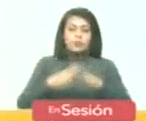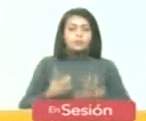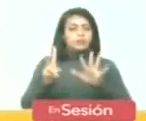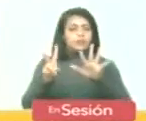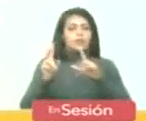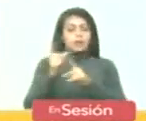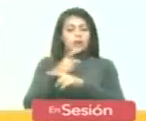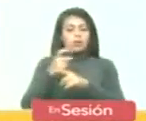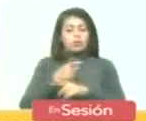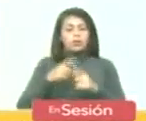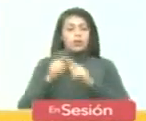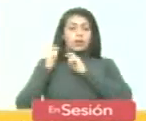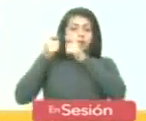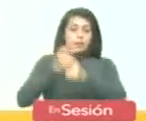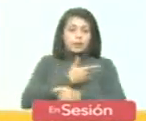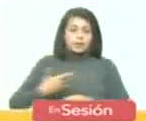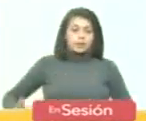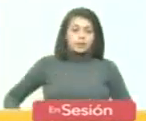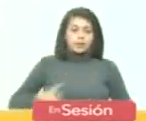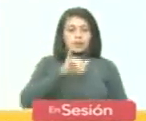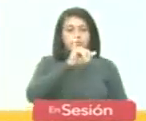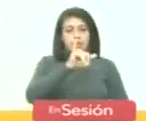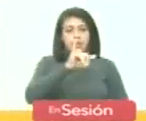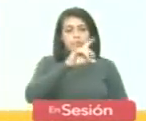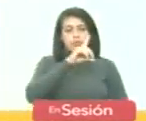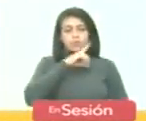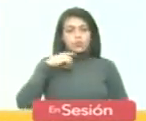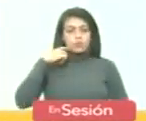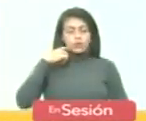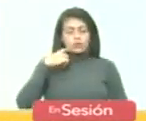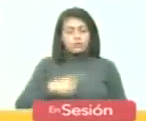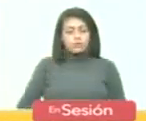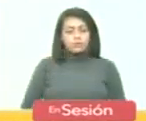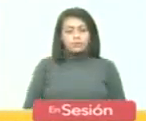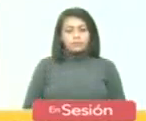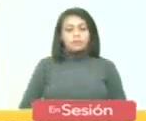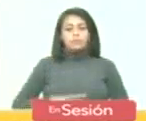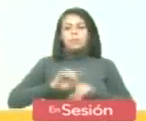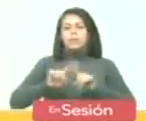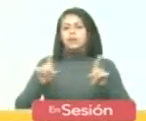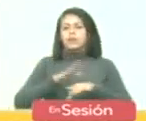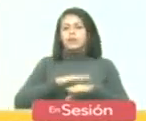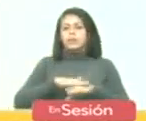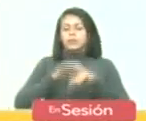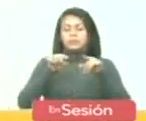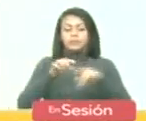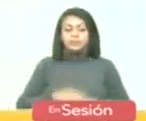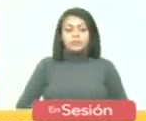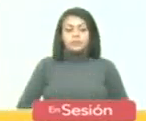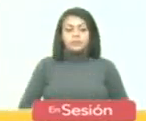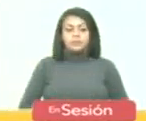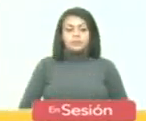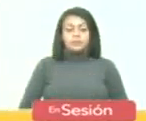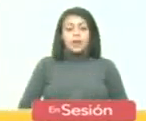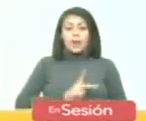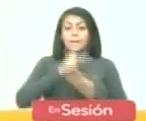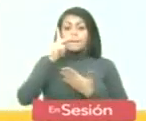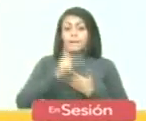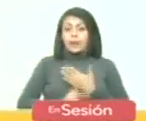agosto al presidente Iván Duque. ¿Pero qué ocurrió aquí? Toda una